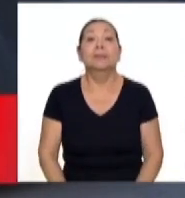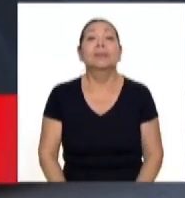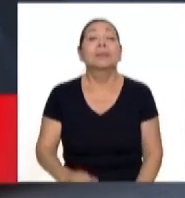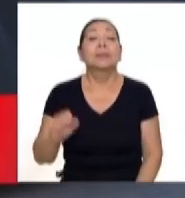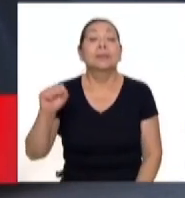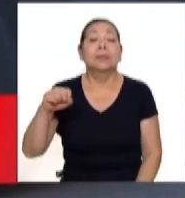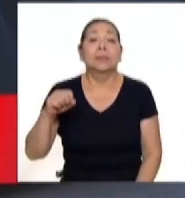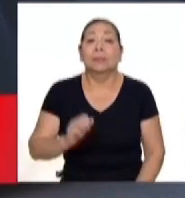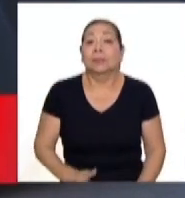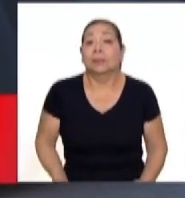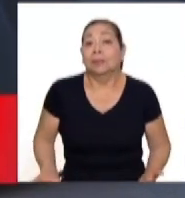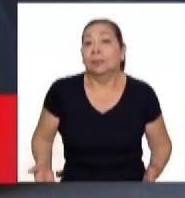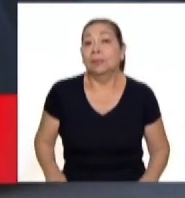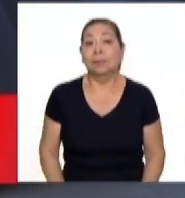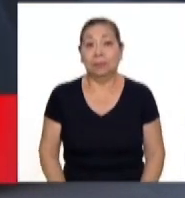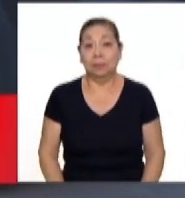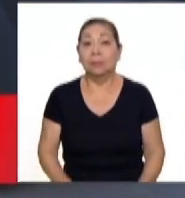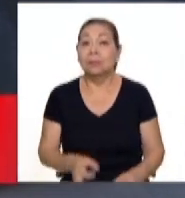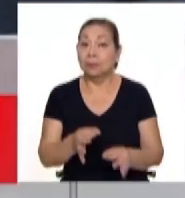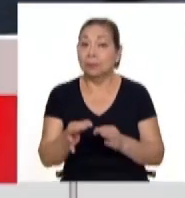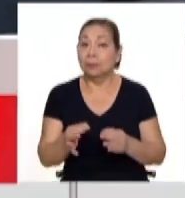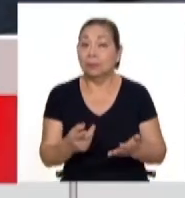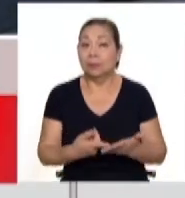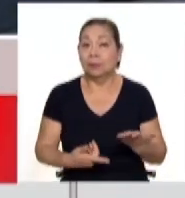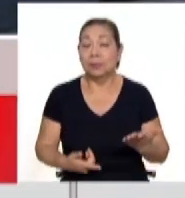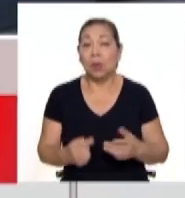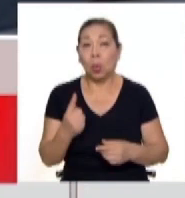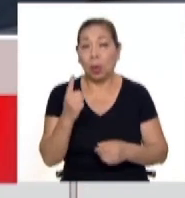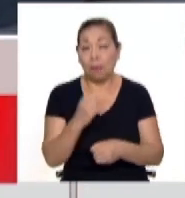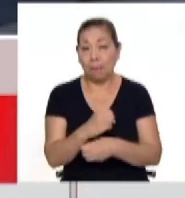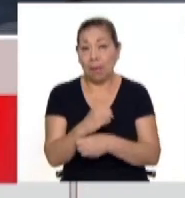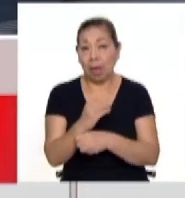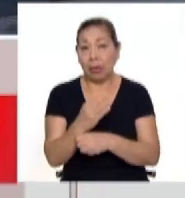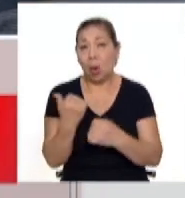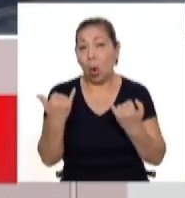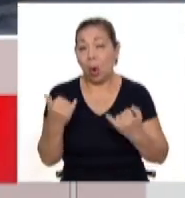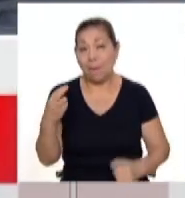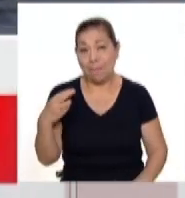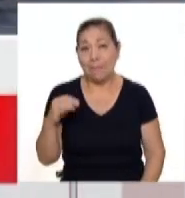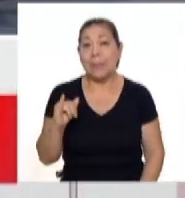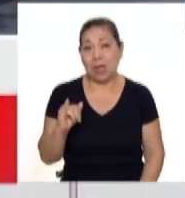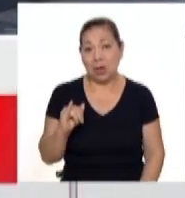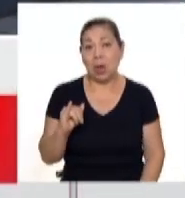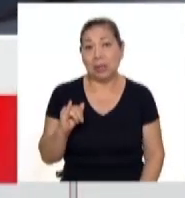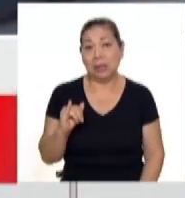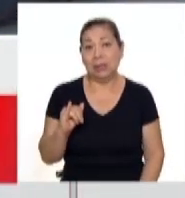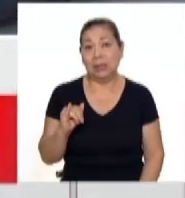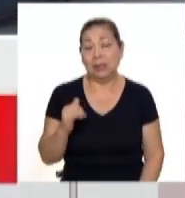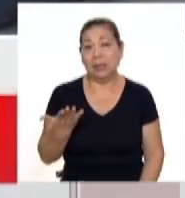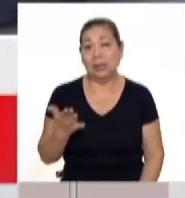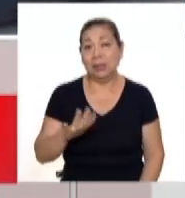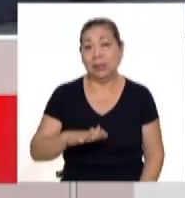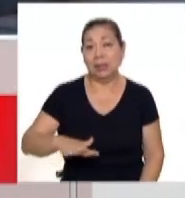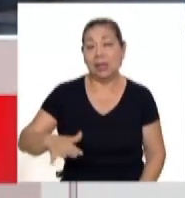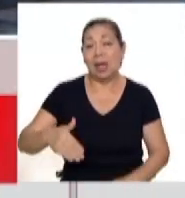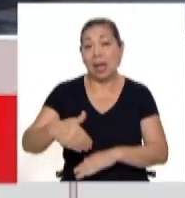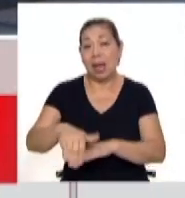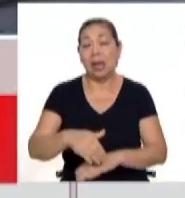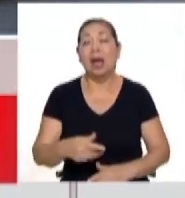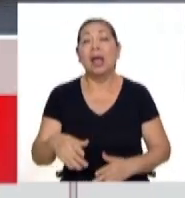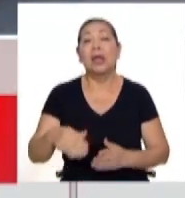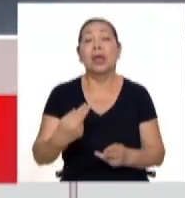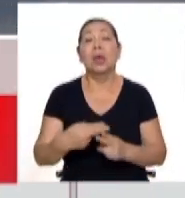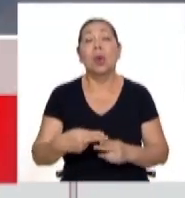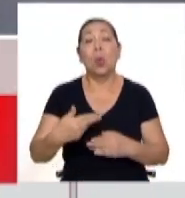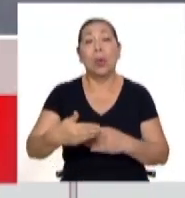Así es, compañeras, entonces son los detalles de lo que ocurrió a la 1 de la madrugada de hoy miércoles, precisamente en la avenida Los